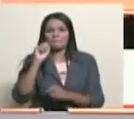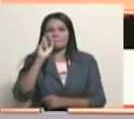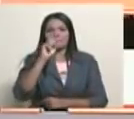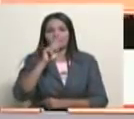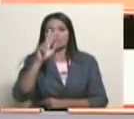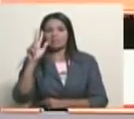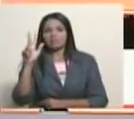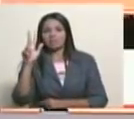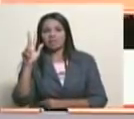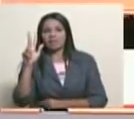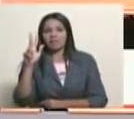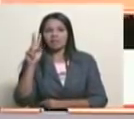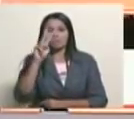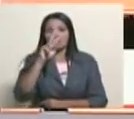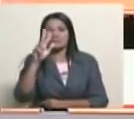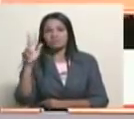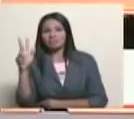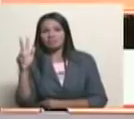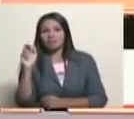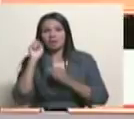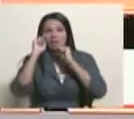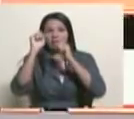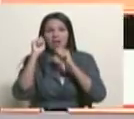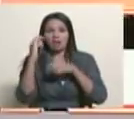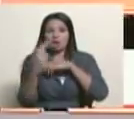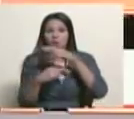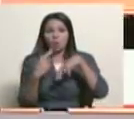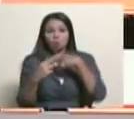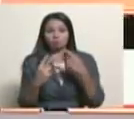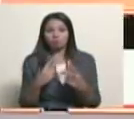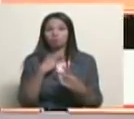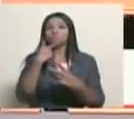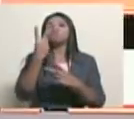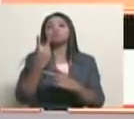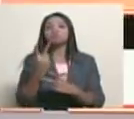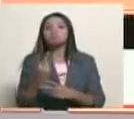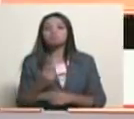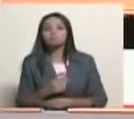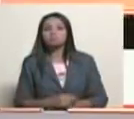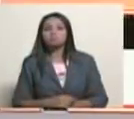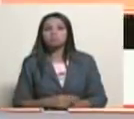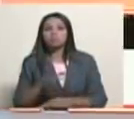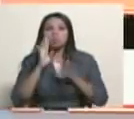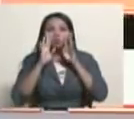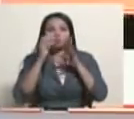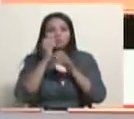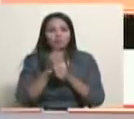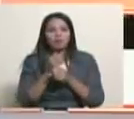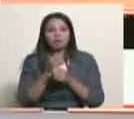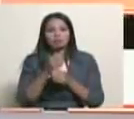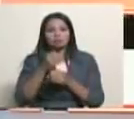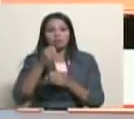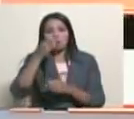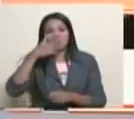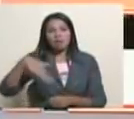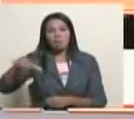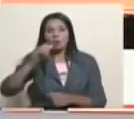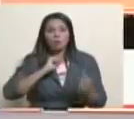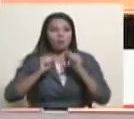23 de 23. Y la revolución se alzó, confiando en el pueblo, movilizando al